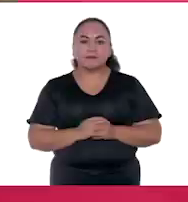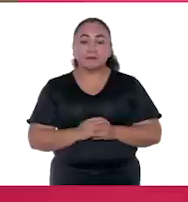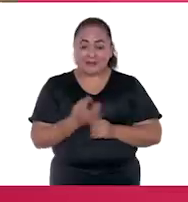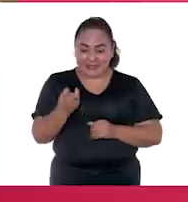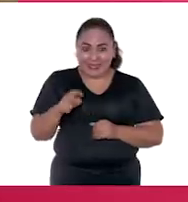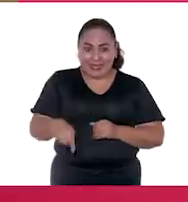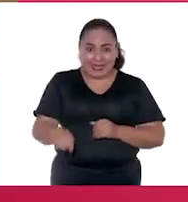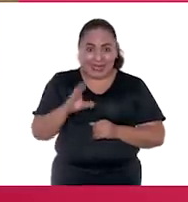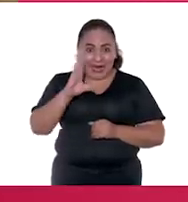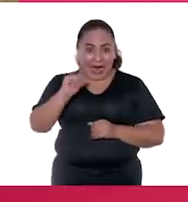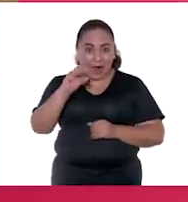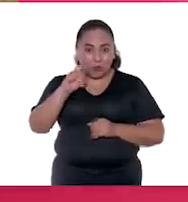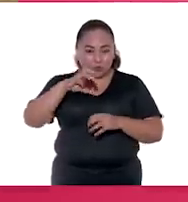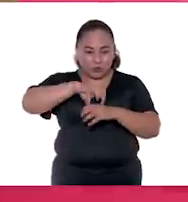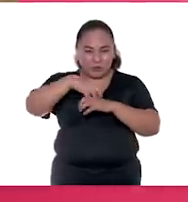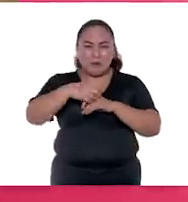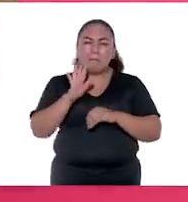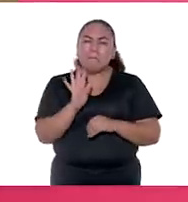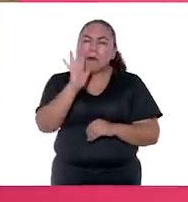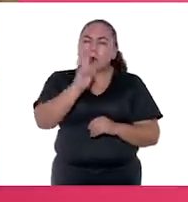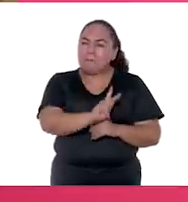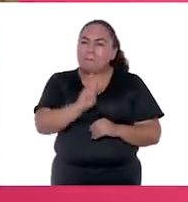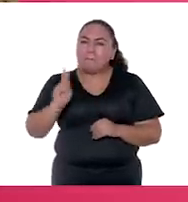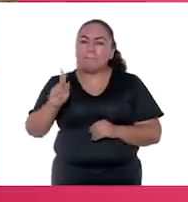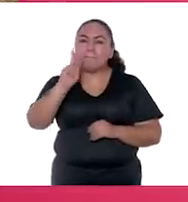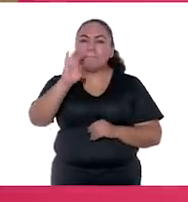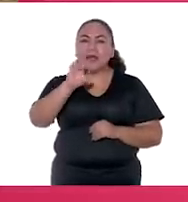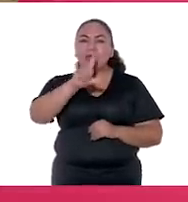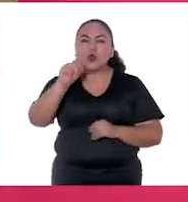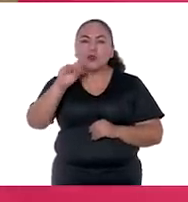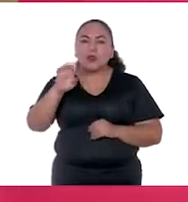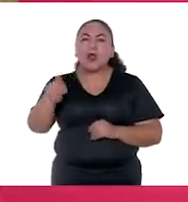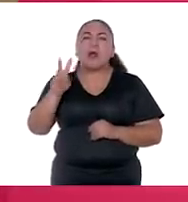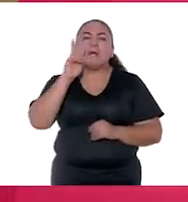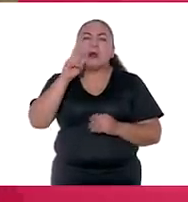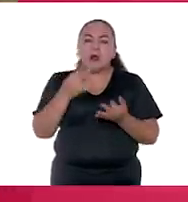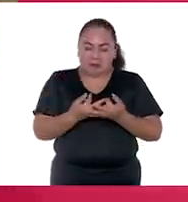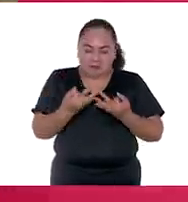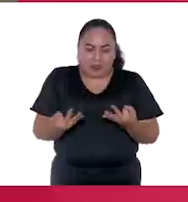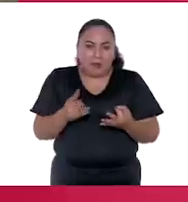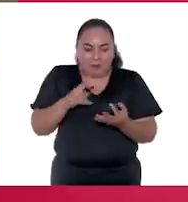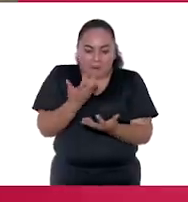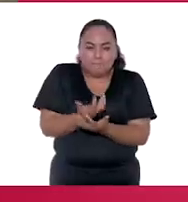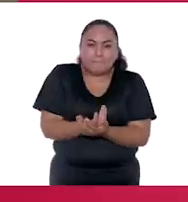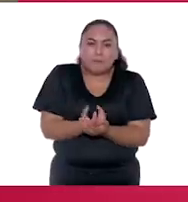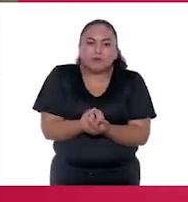Este cactus es muy parecido al peyote, que también le gusta crecer pegadito al suelo.